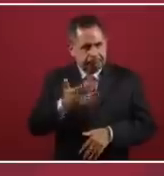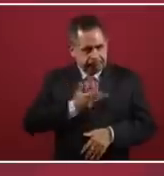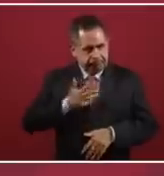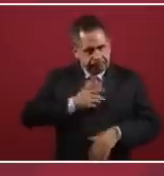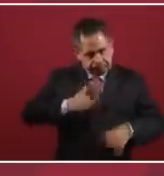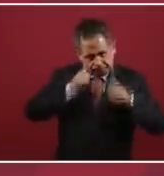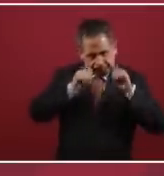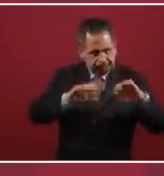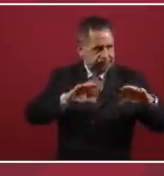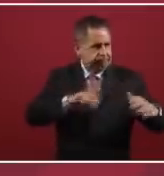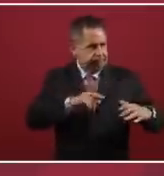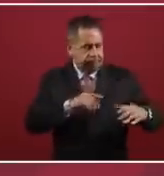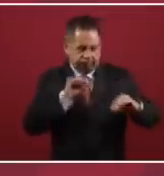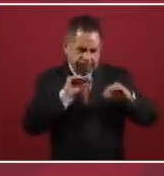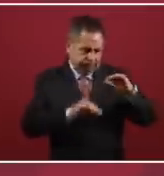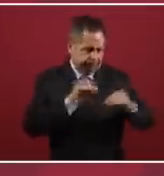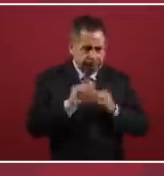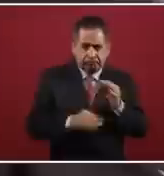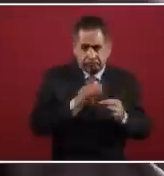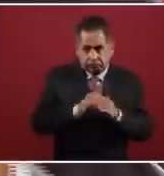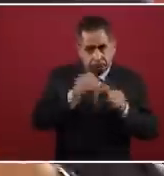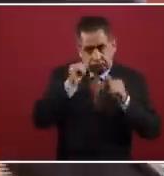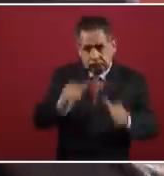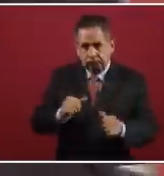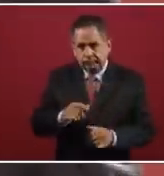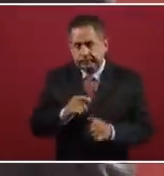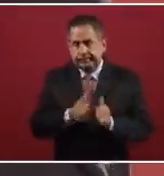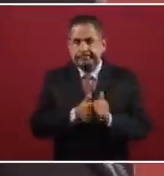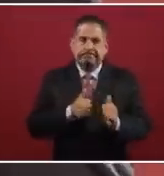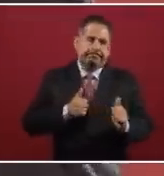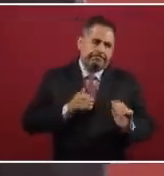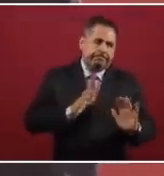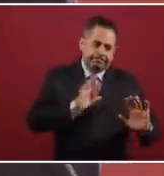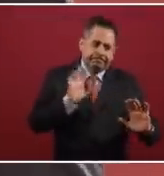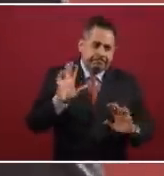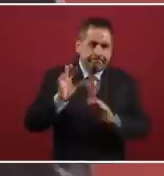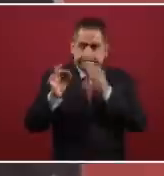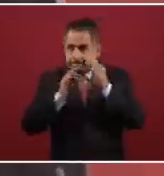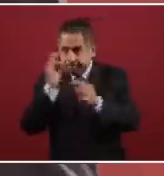Se montó esa estructura, eso nos retrasó la campaña